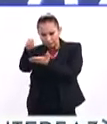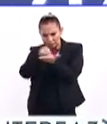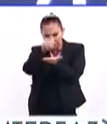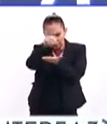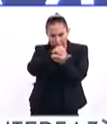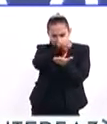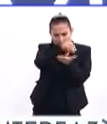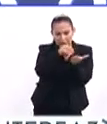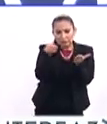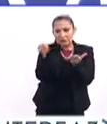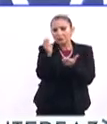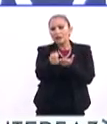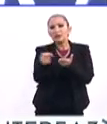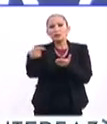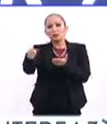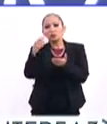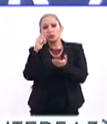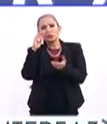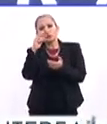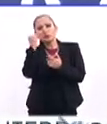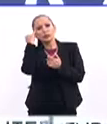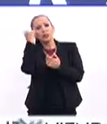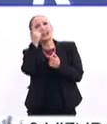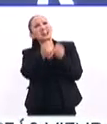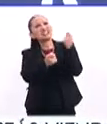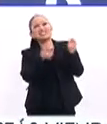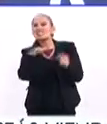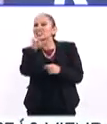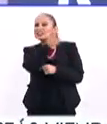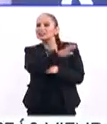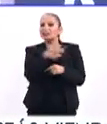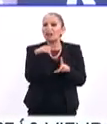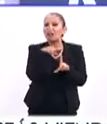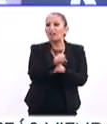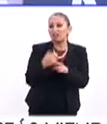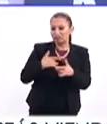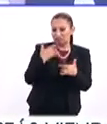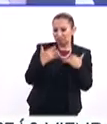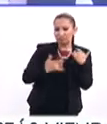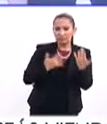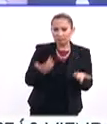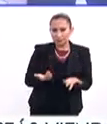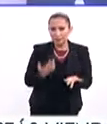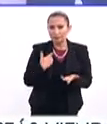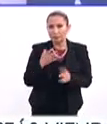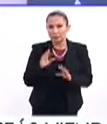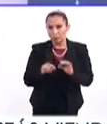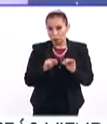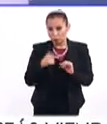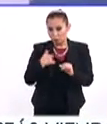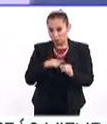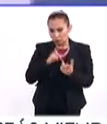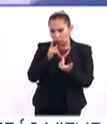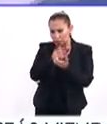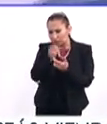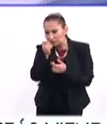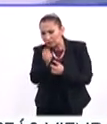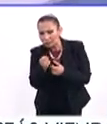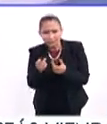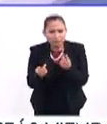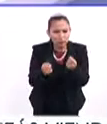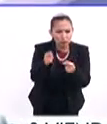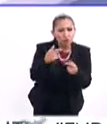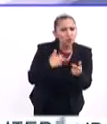documentan esa mirada indígena de lo que significó la conquista. Yo creo que en la medida que nos acerquemos a ese tipo